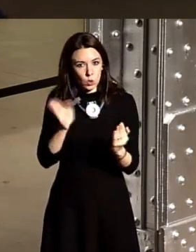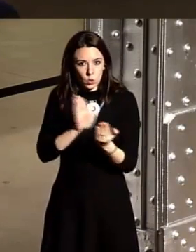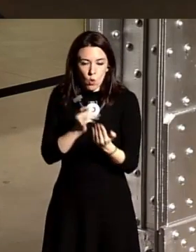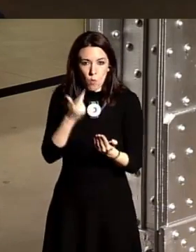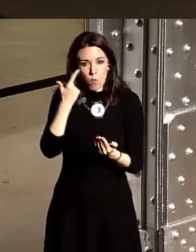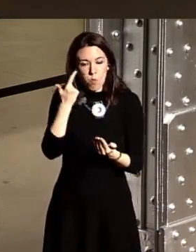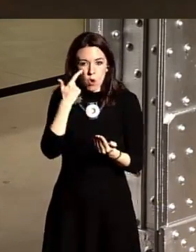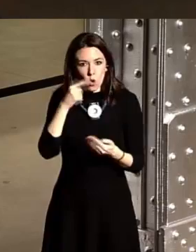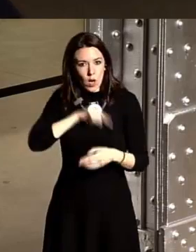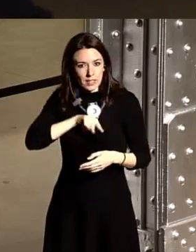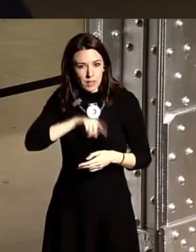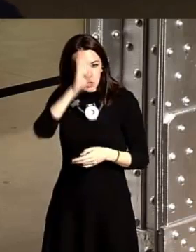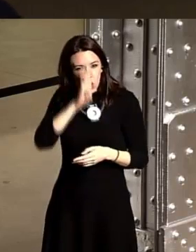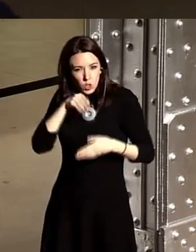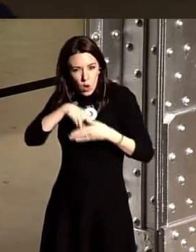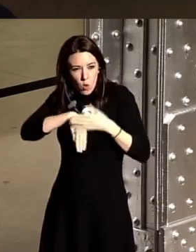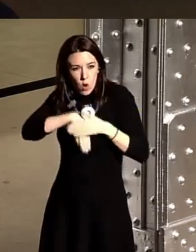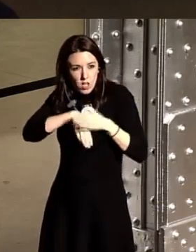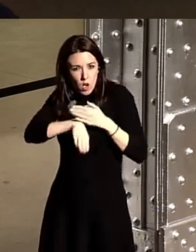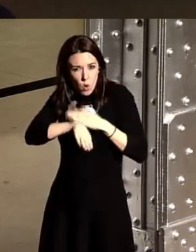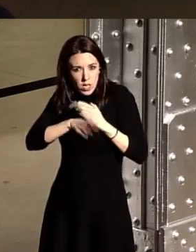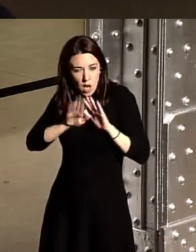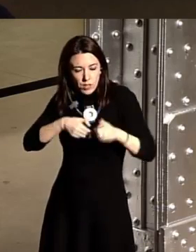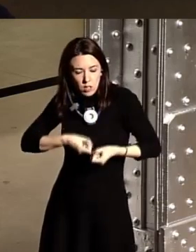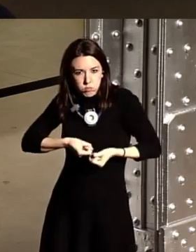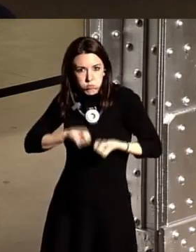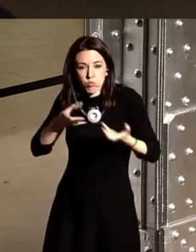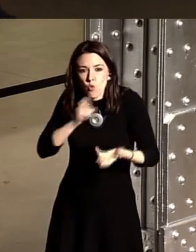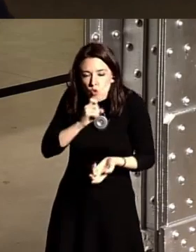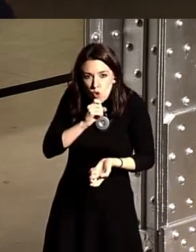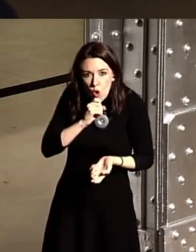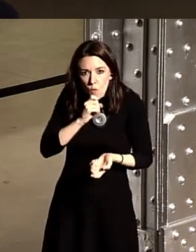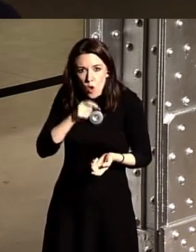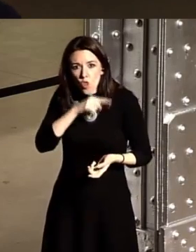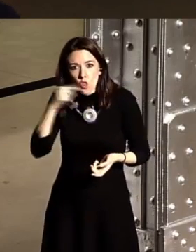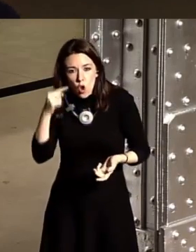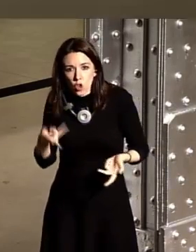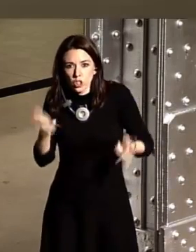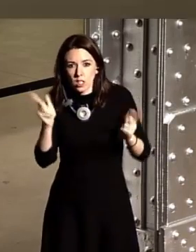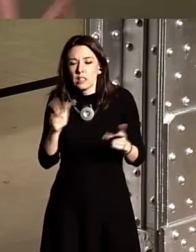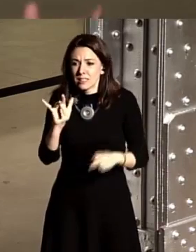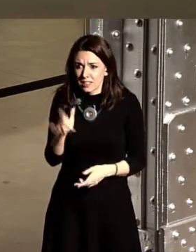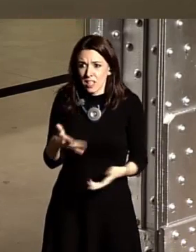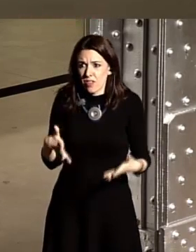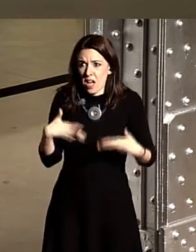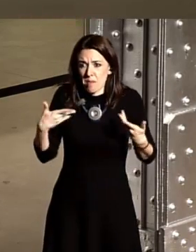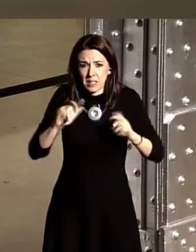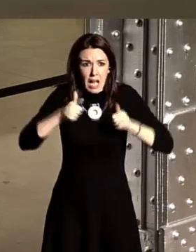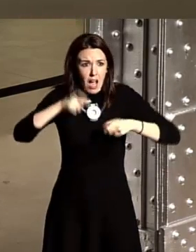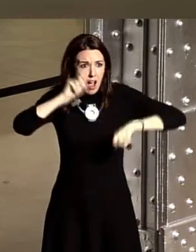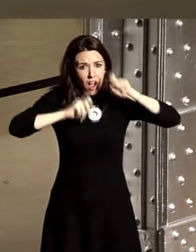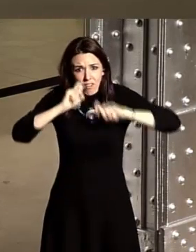que has ido escondiendo, ¿fue doloroso, liberador? Sí, sí, de repente comenzaba a llorar mientras